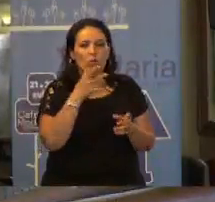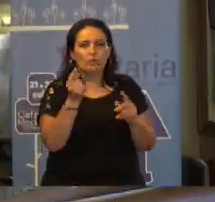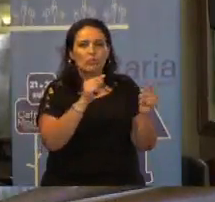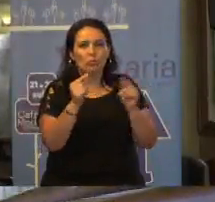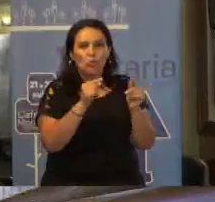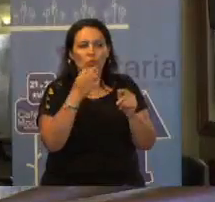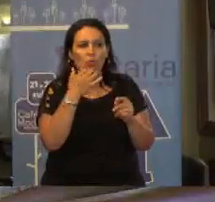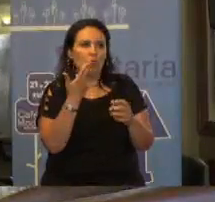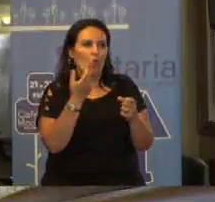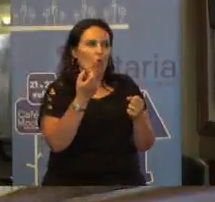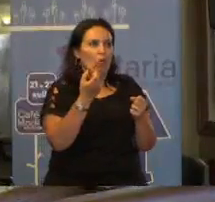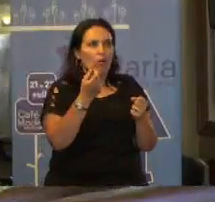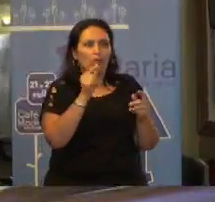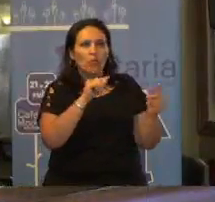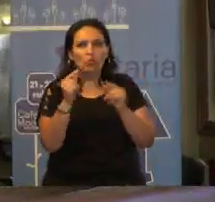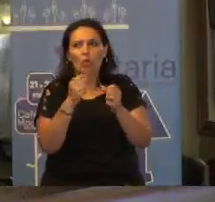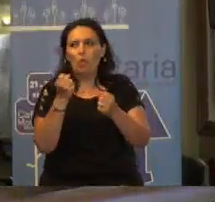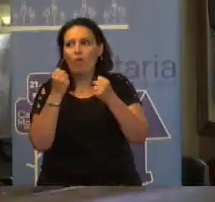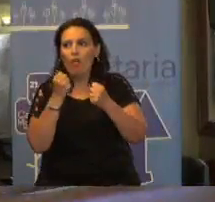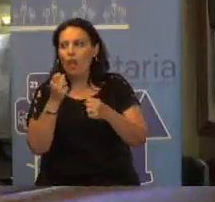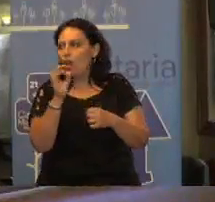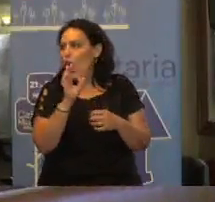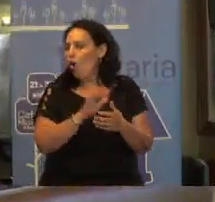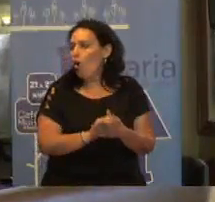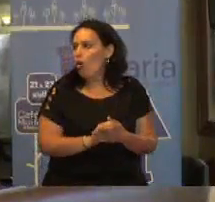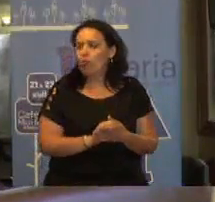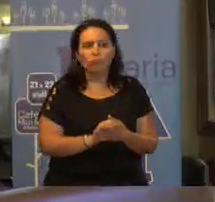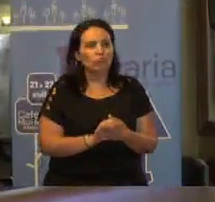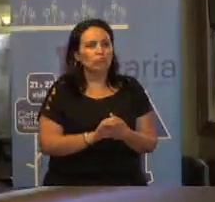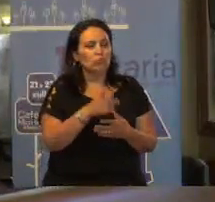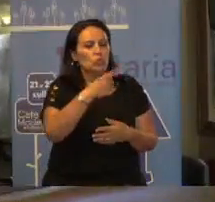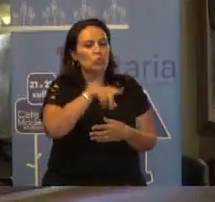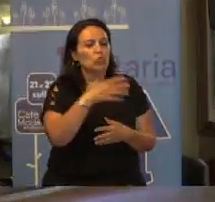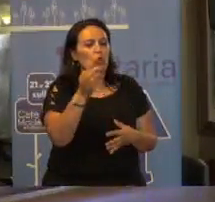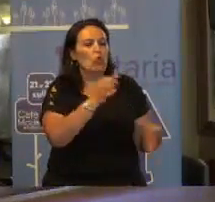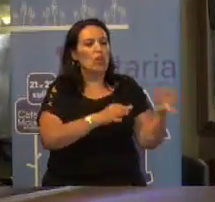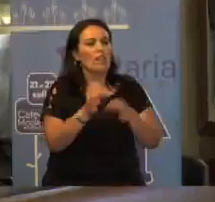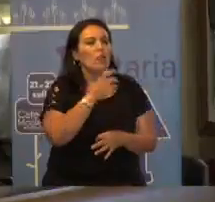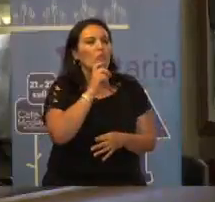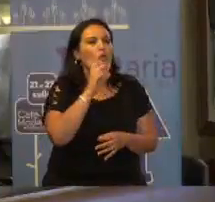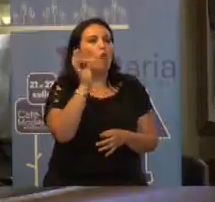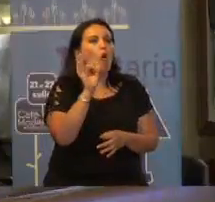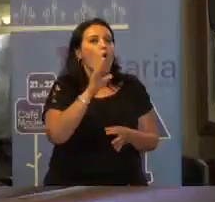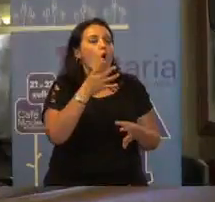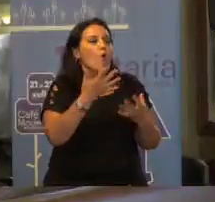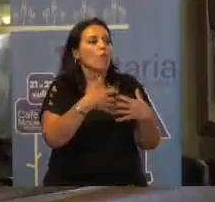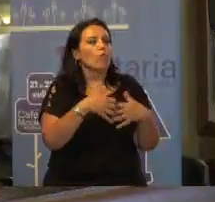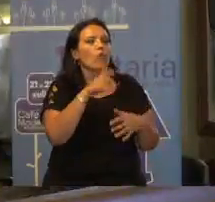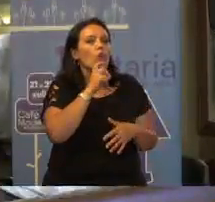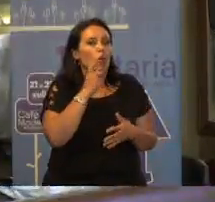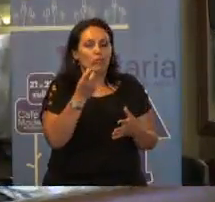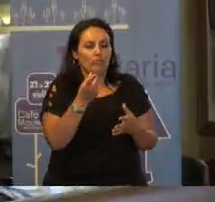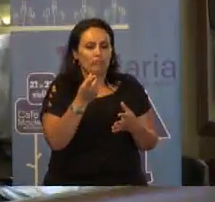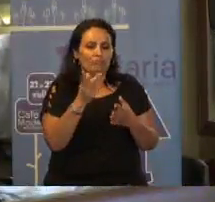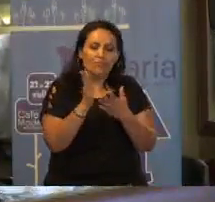son de poder ou se son de como organizamos isto, como funciona, pois eso é unha cousa, e outra é se estamos porque